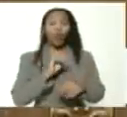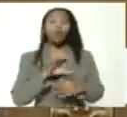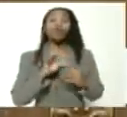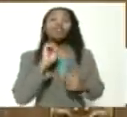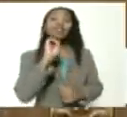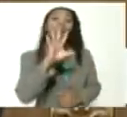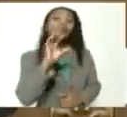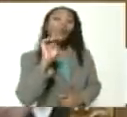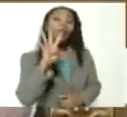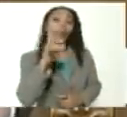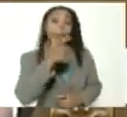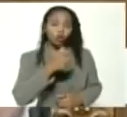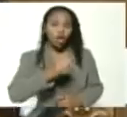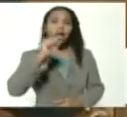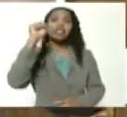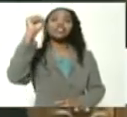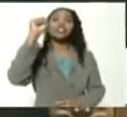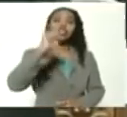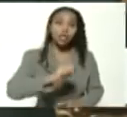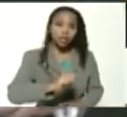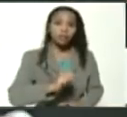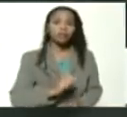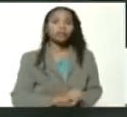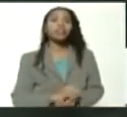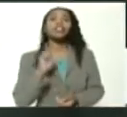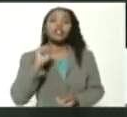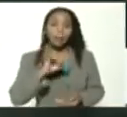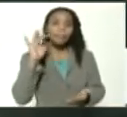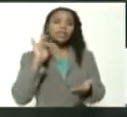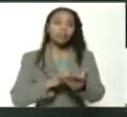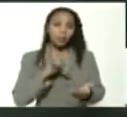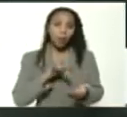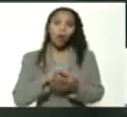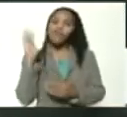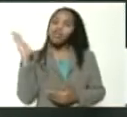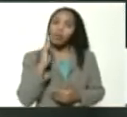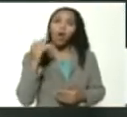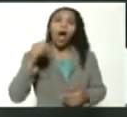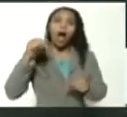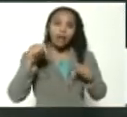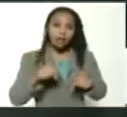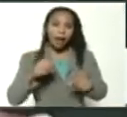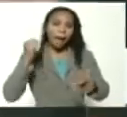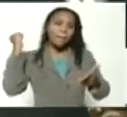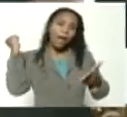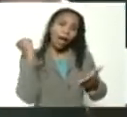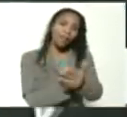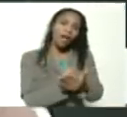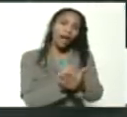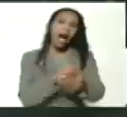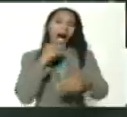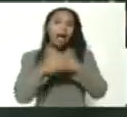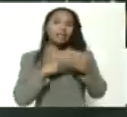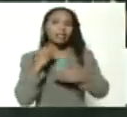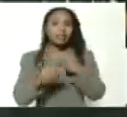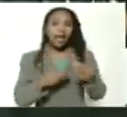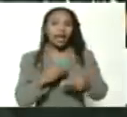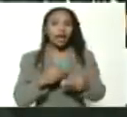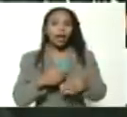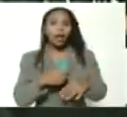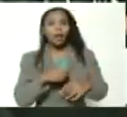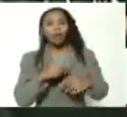54 implicados dijeron sí, participamos y vinimos aquí a matar, a cometer tales y cuales